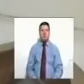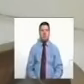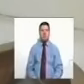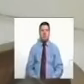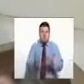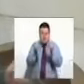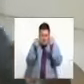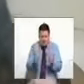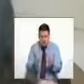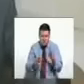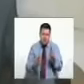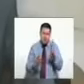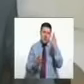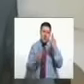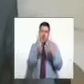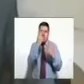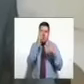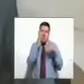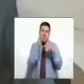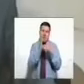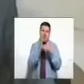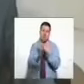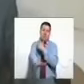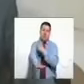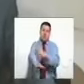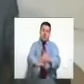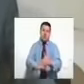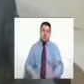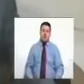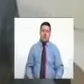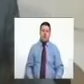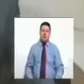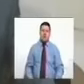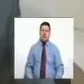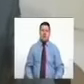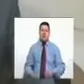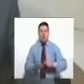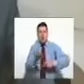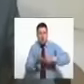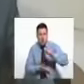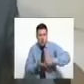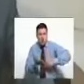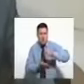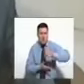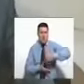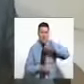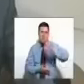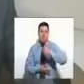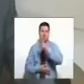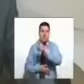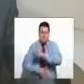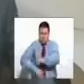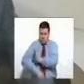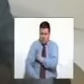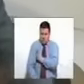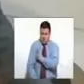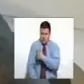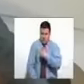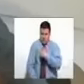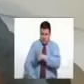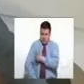que suman más de 12 mil millones de pesos. Contratos que se firmaron siendo él